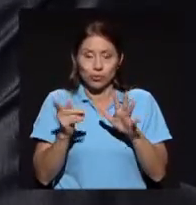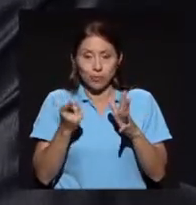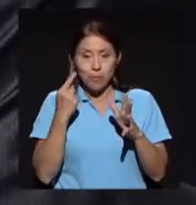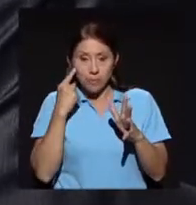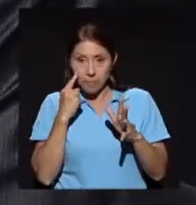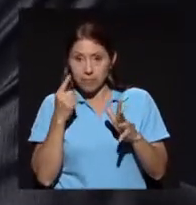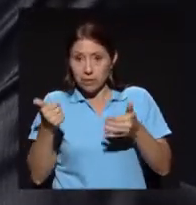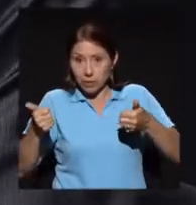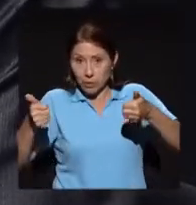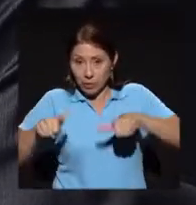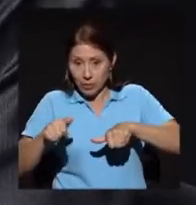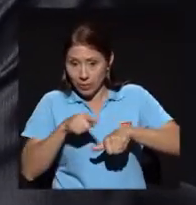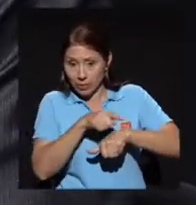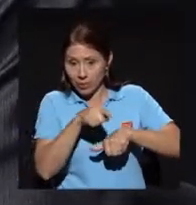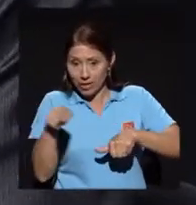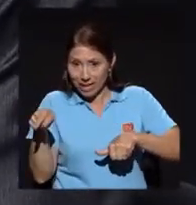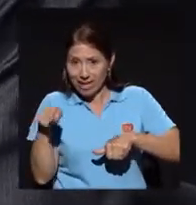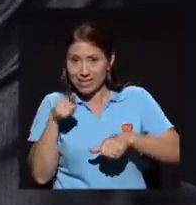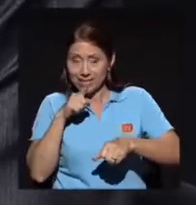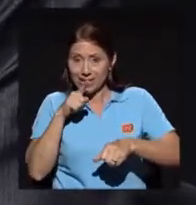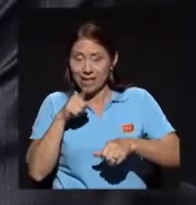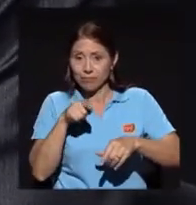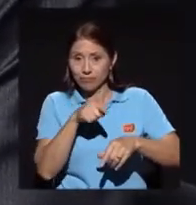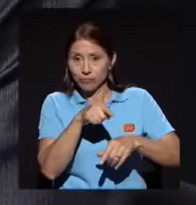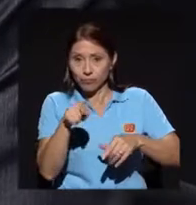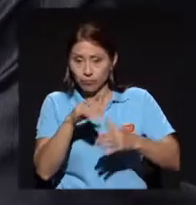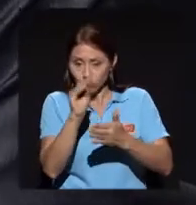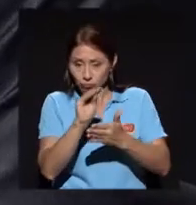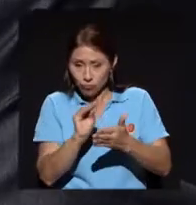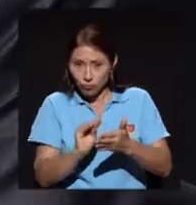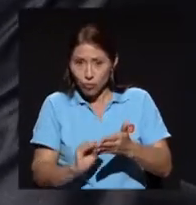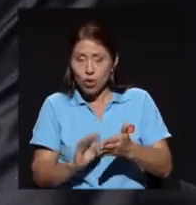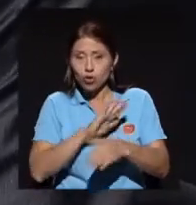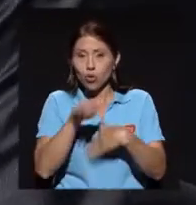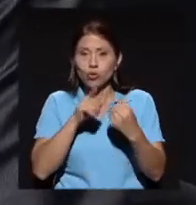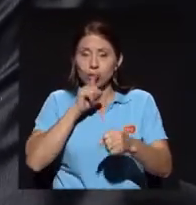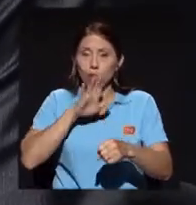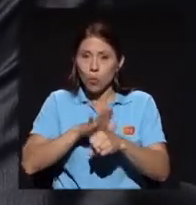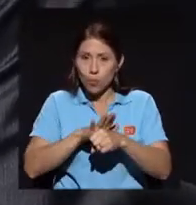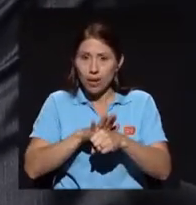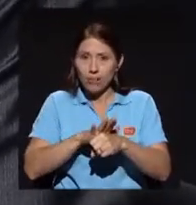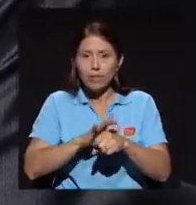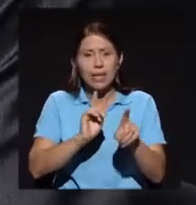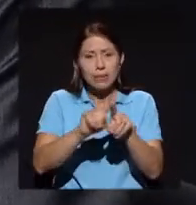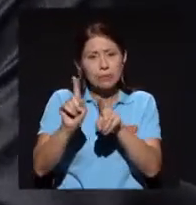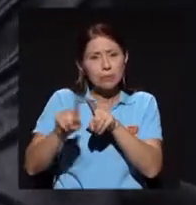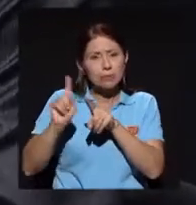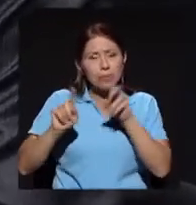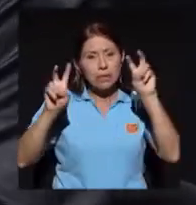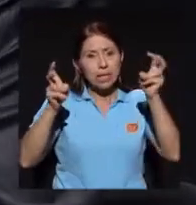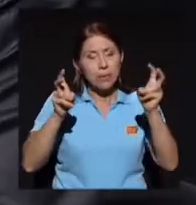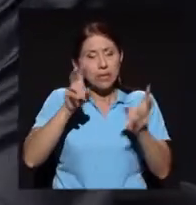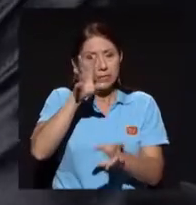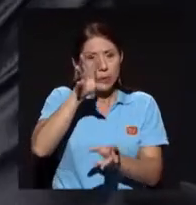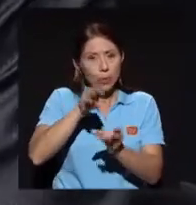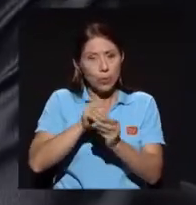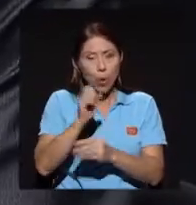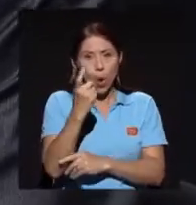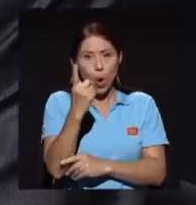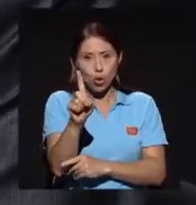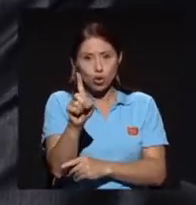ese acuerdo se cumpla son temas muy variados 11 temas temas seleccionados